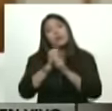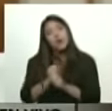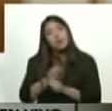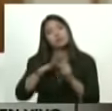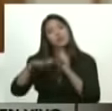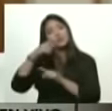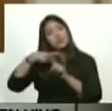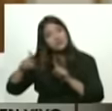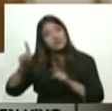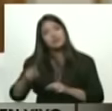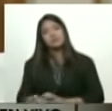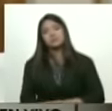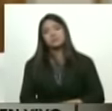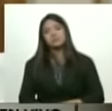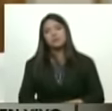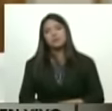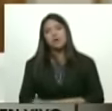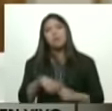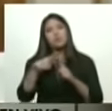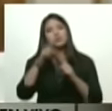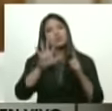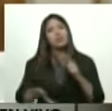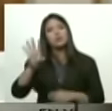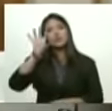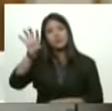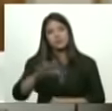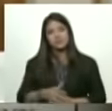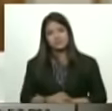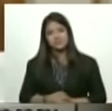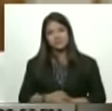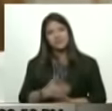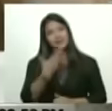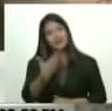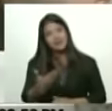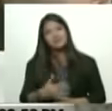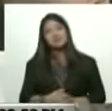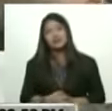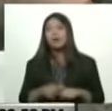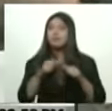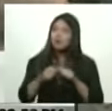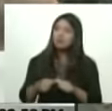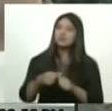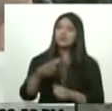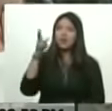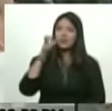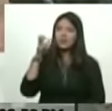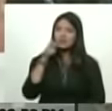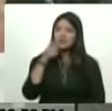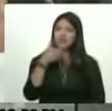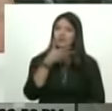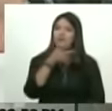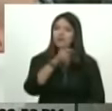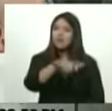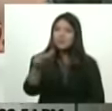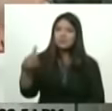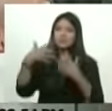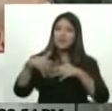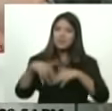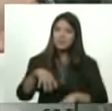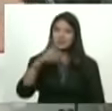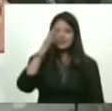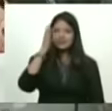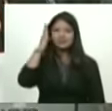diferentes por el bien del país. Bien, muchas gracias. Vamos a continuar escuchando parte del empresariado que